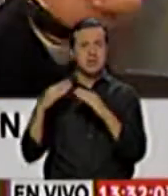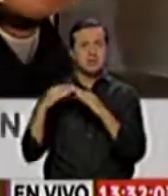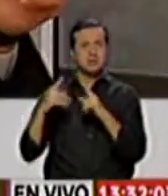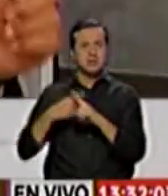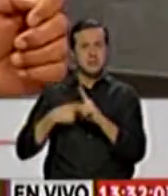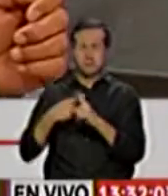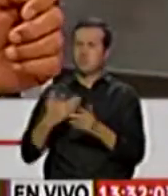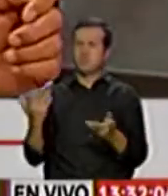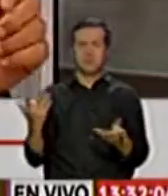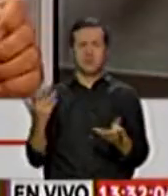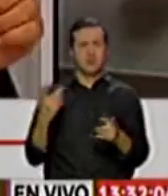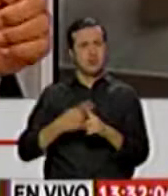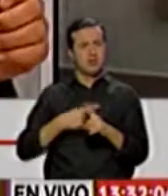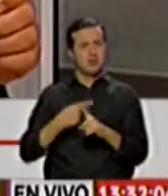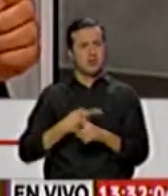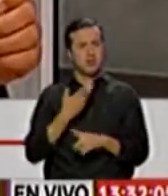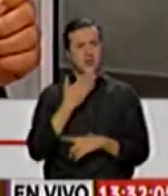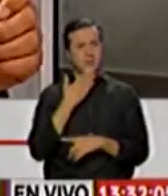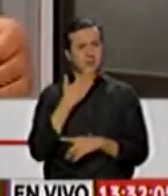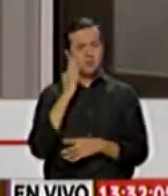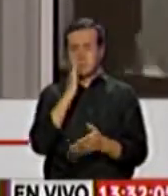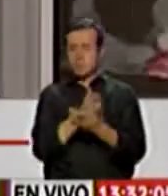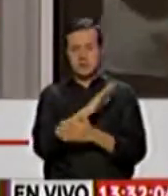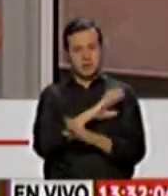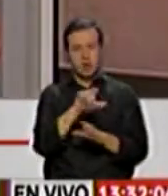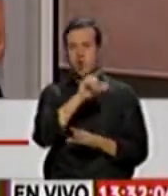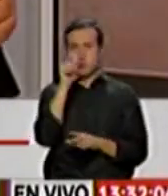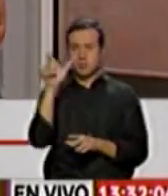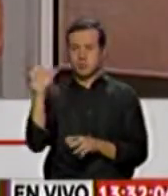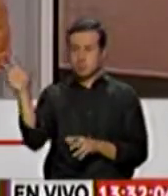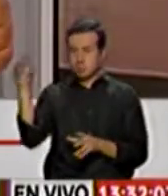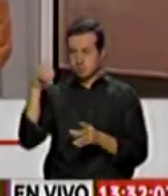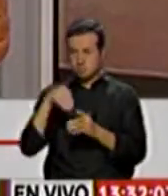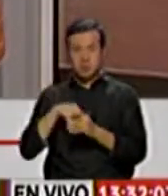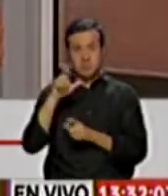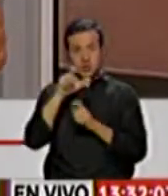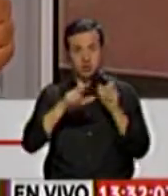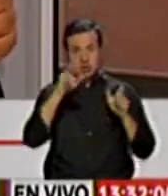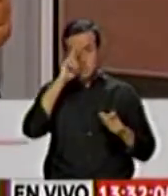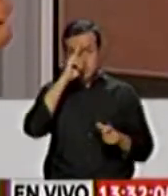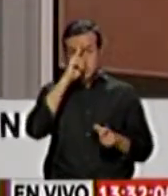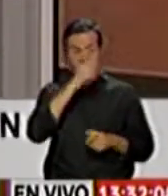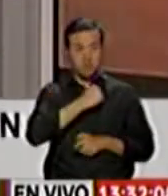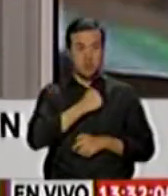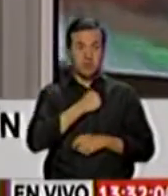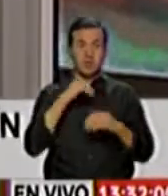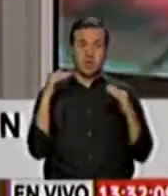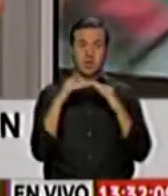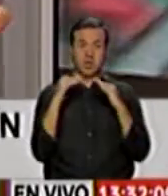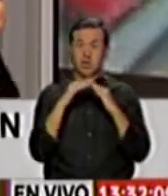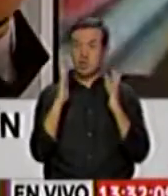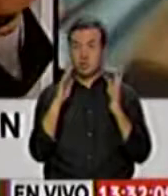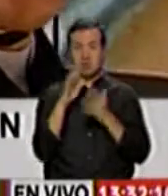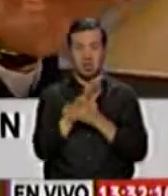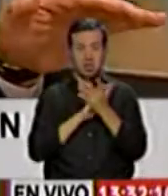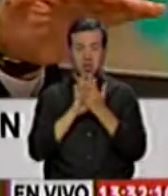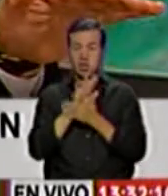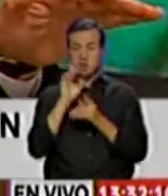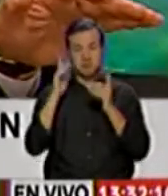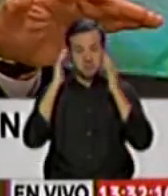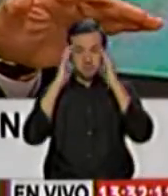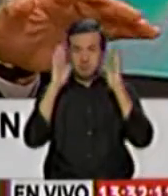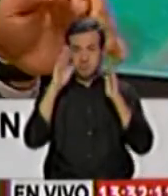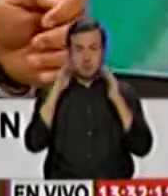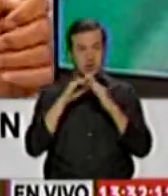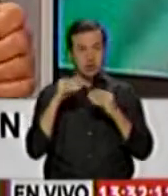hemos revertido viviendas, eso es lo que estamos haciendo ahora, controlando porque gente recibió viviendas de manera desordenada o no sé por qué